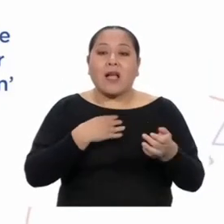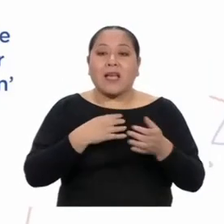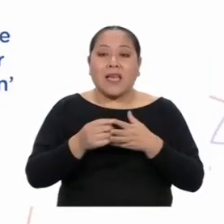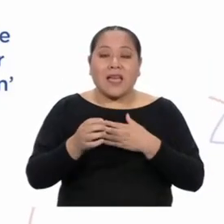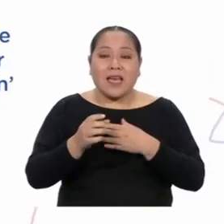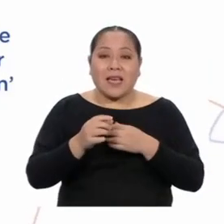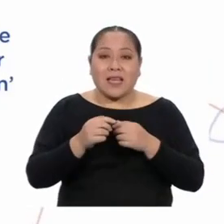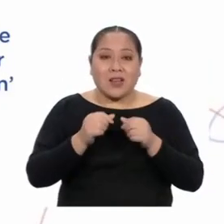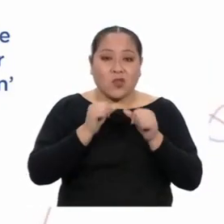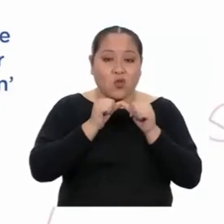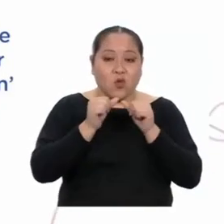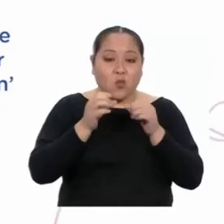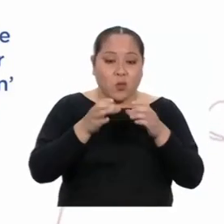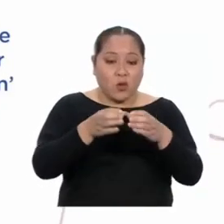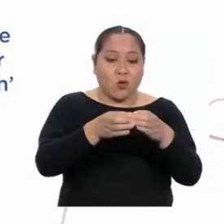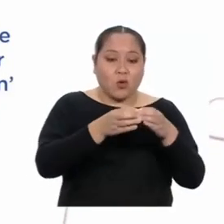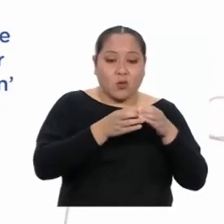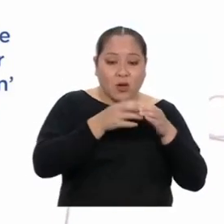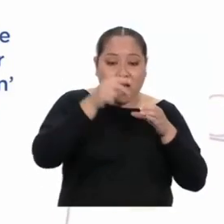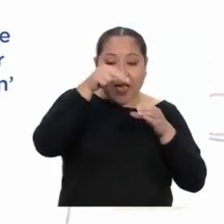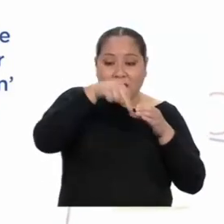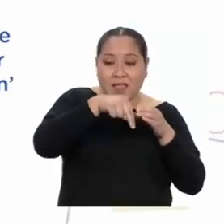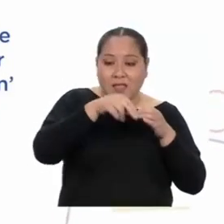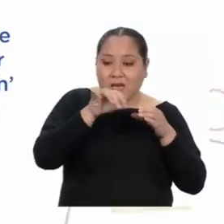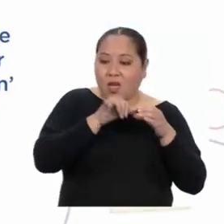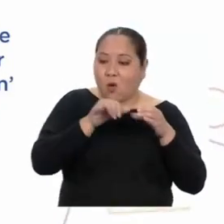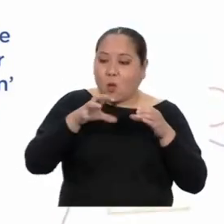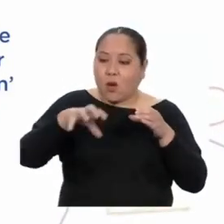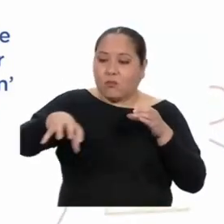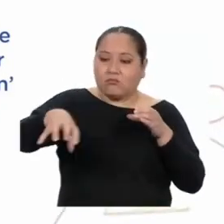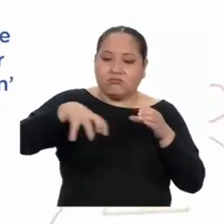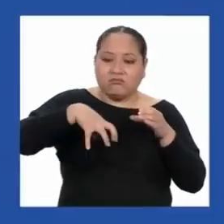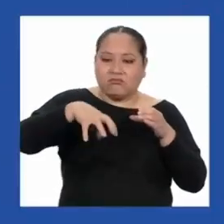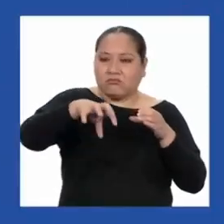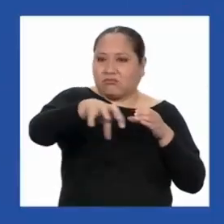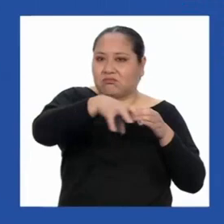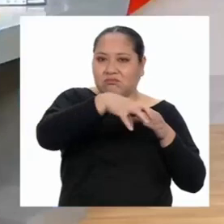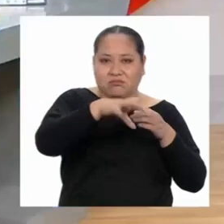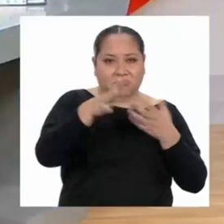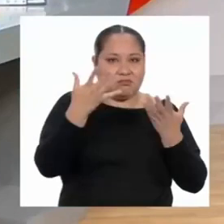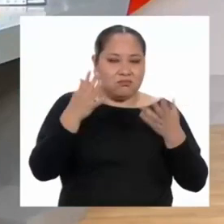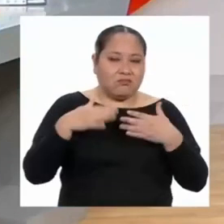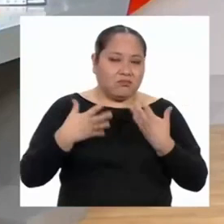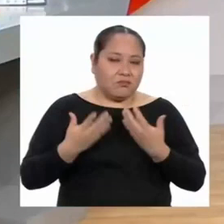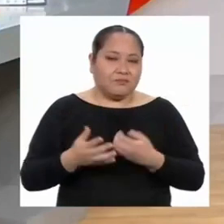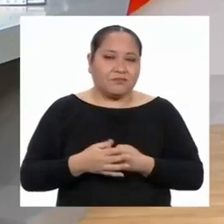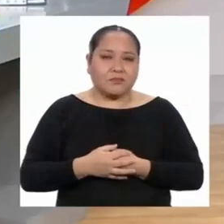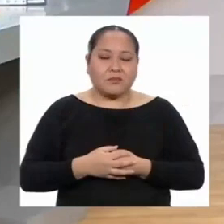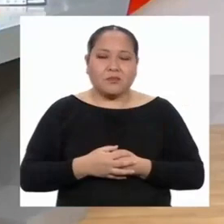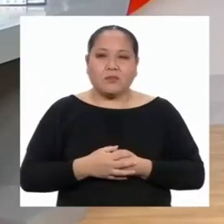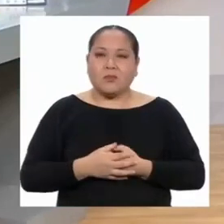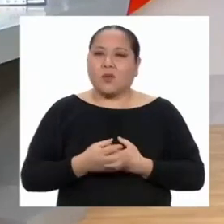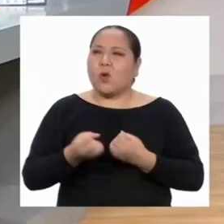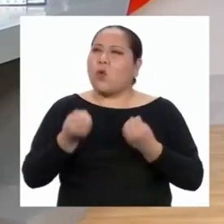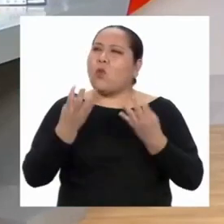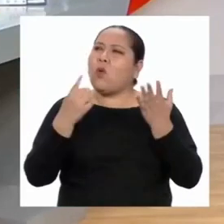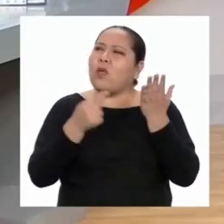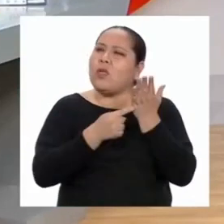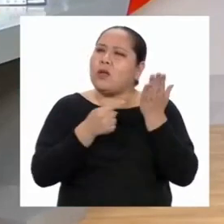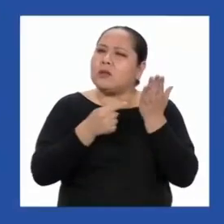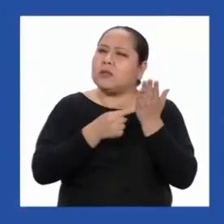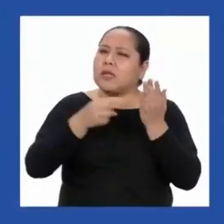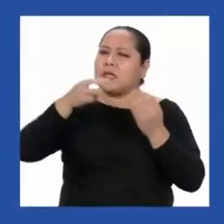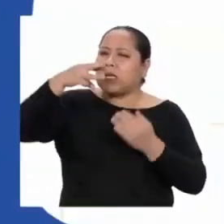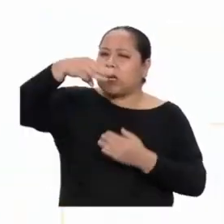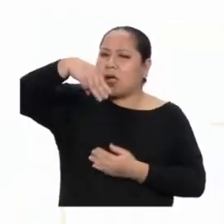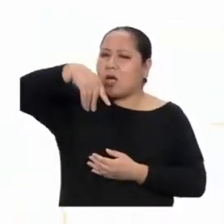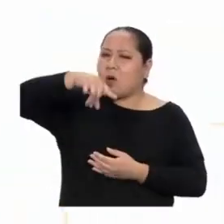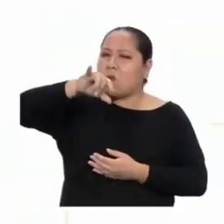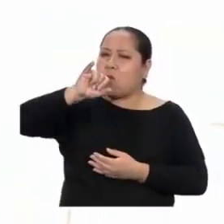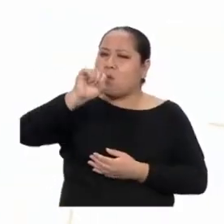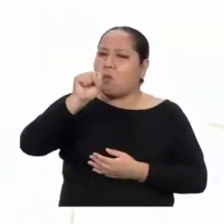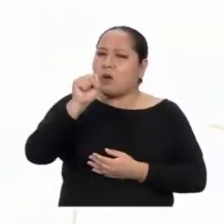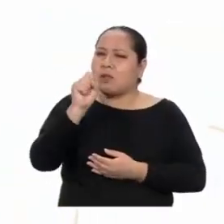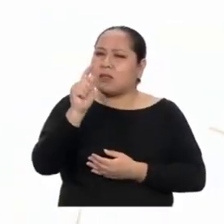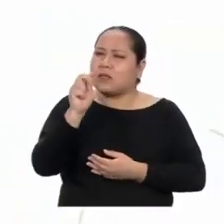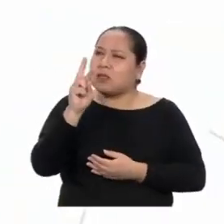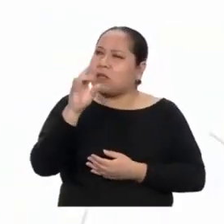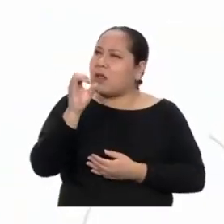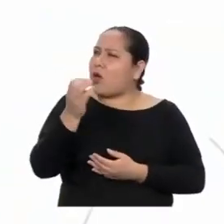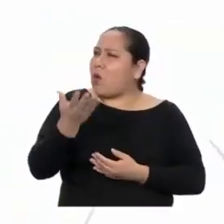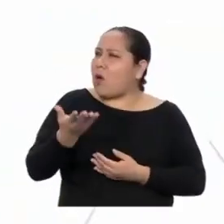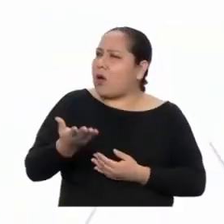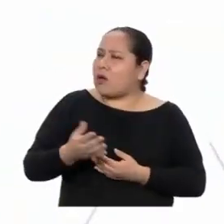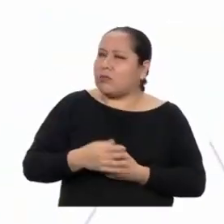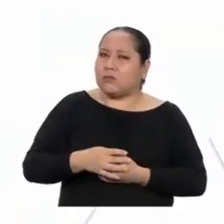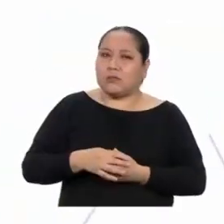n tienen la misma probabilidad de ser seleccionadas. ¿Y cuántas técnicas de muestreo existen? En este